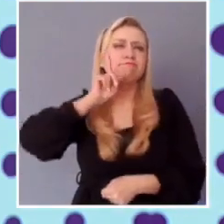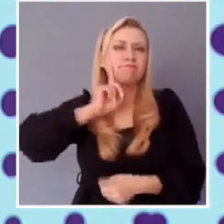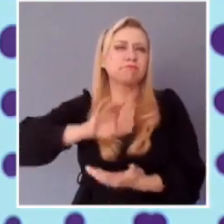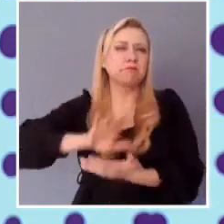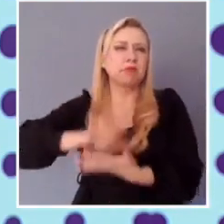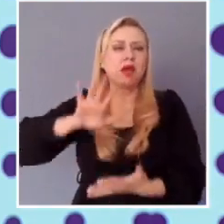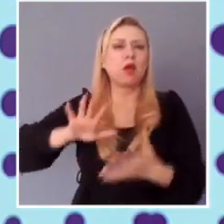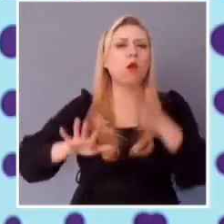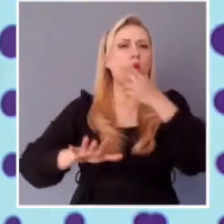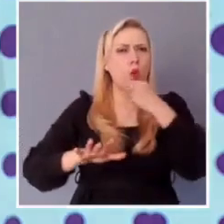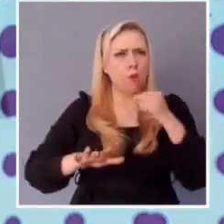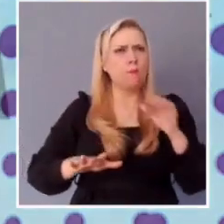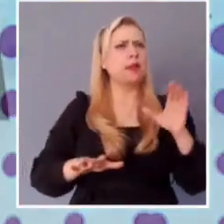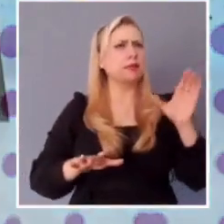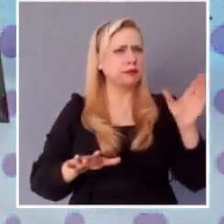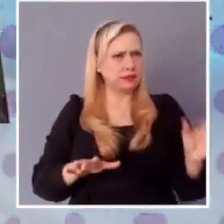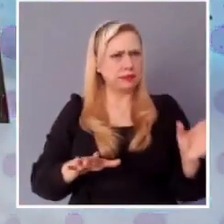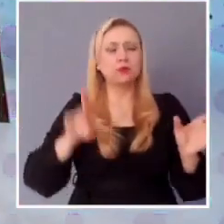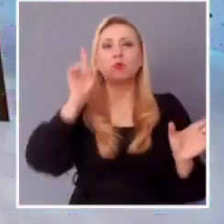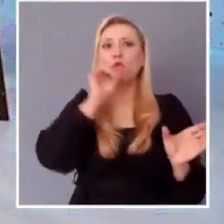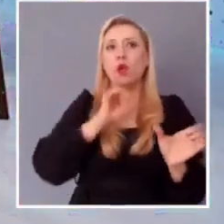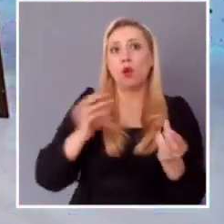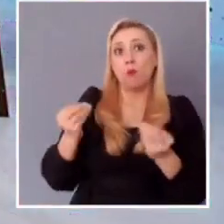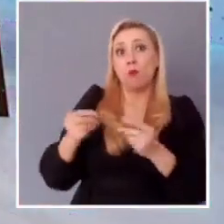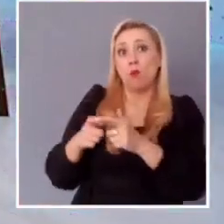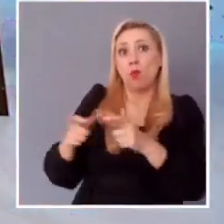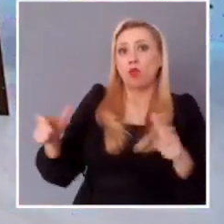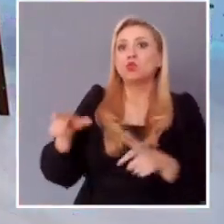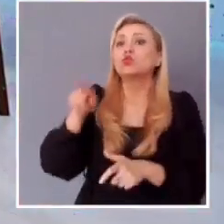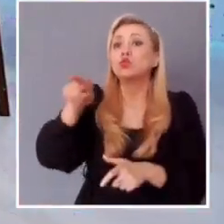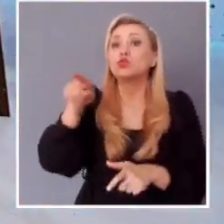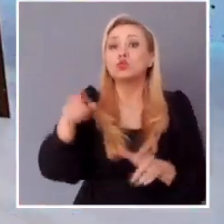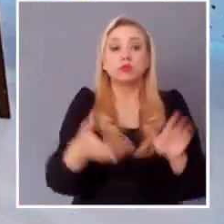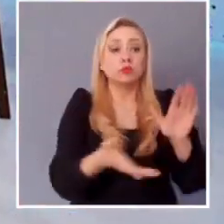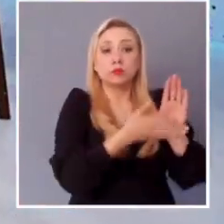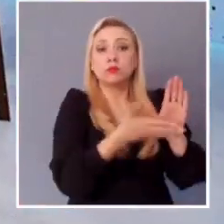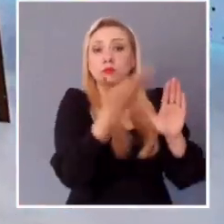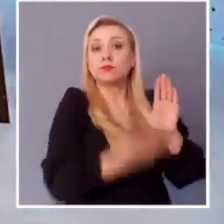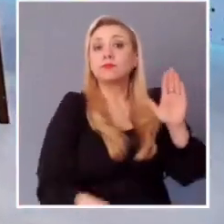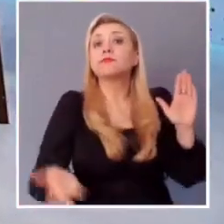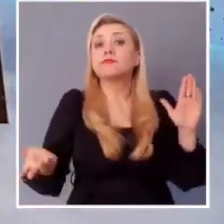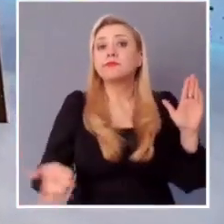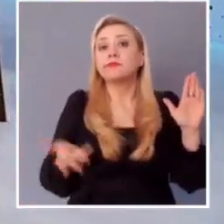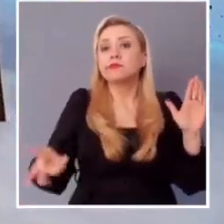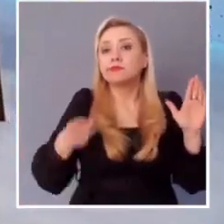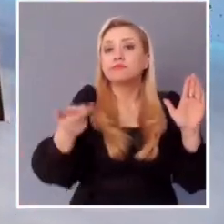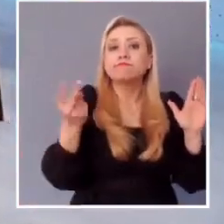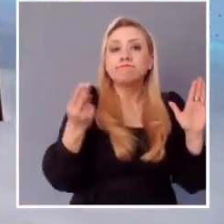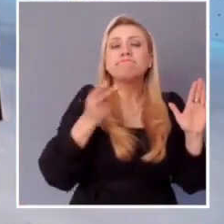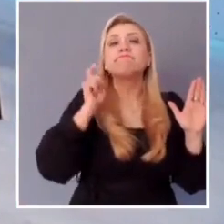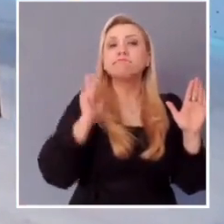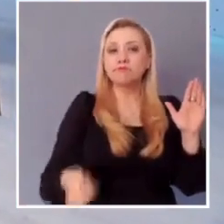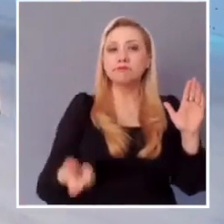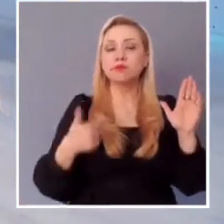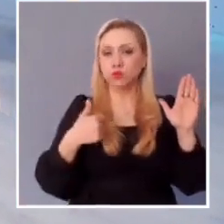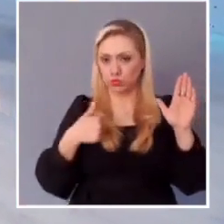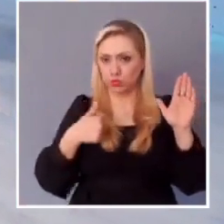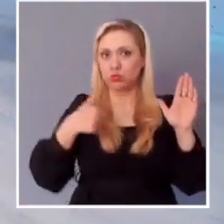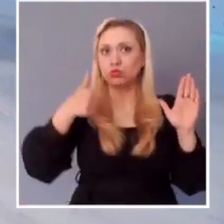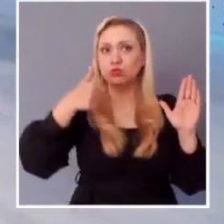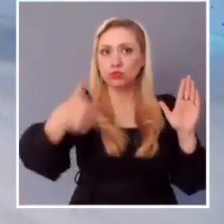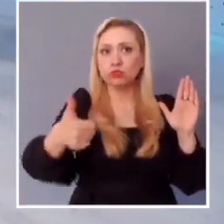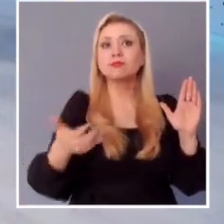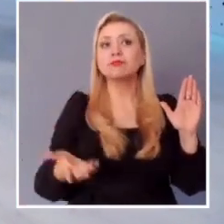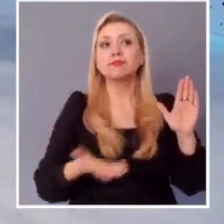hombres, pero es más dedicado a mujeres, entonces esta eres tú, qué podemos hacer por ti desde tus necesidades, ¿no? Entonces es de entrada